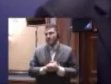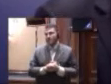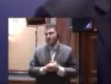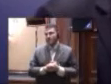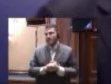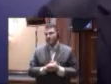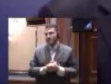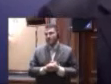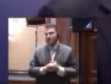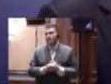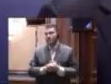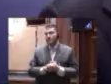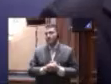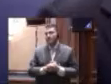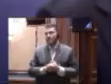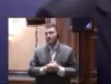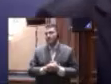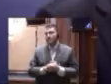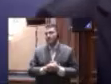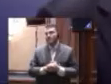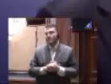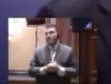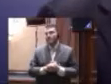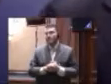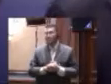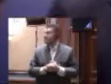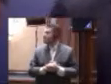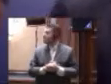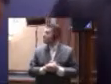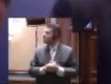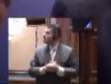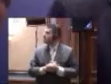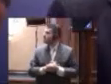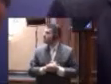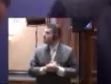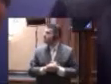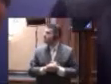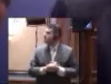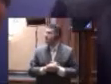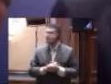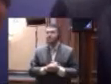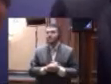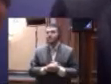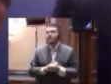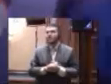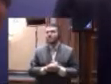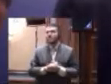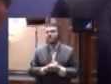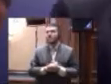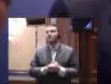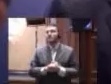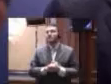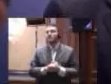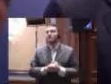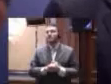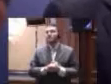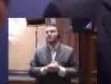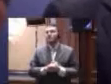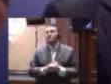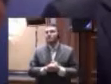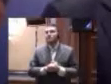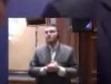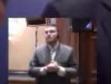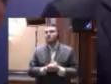significado concreto y un referente histórico. Y más para los mexicanos, como